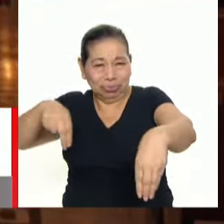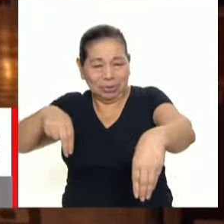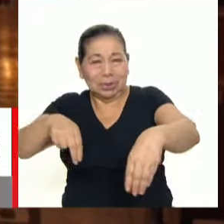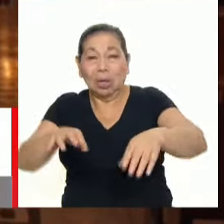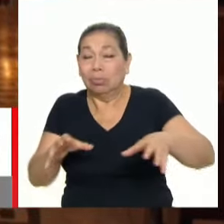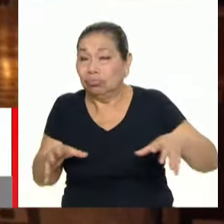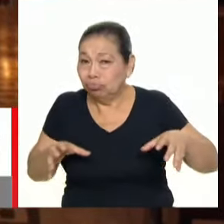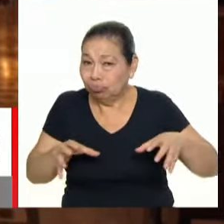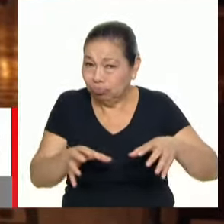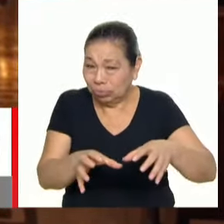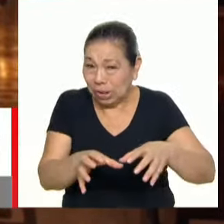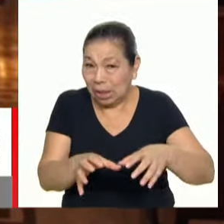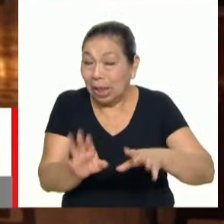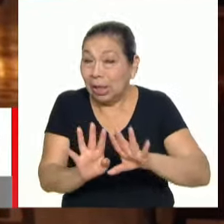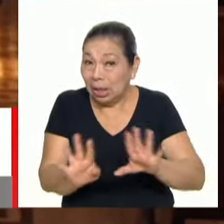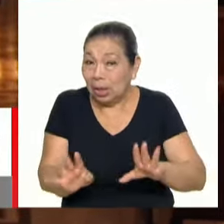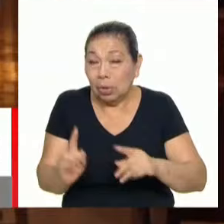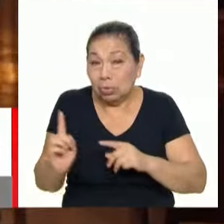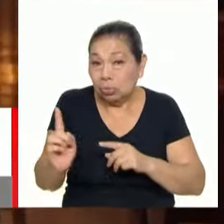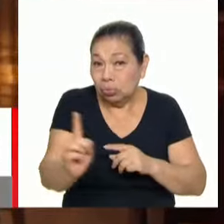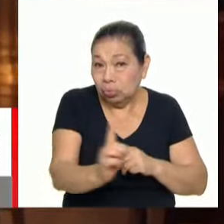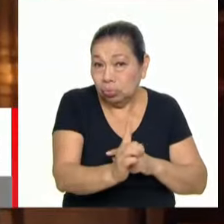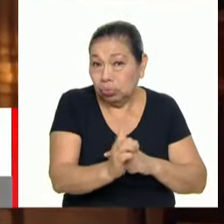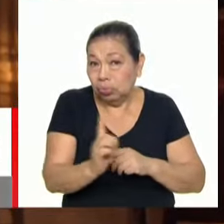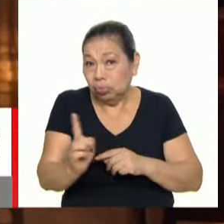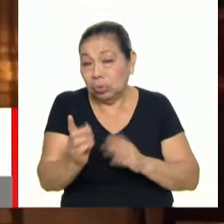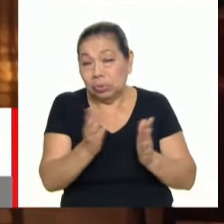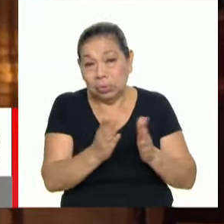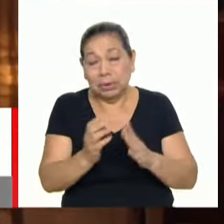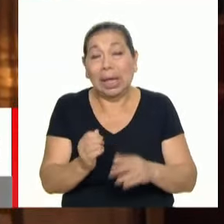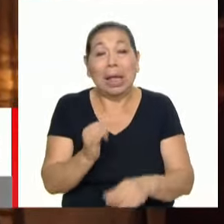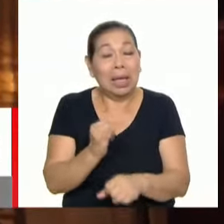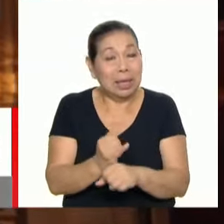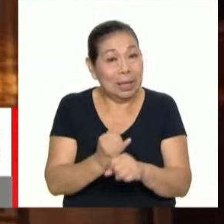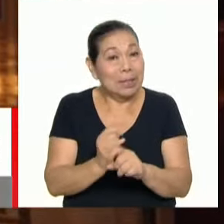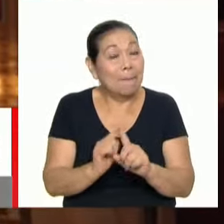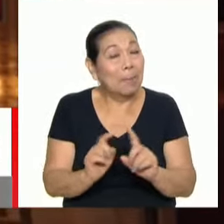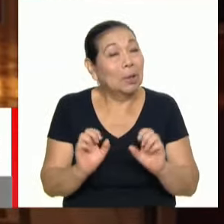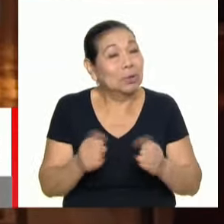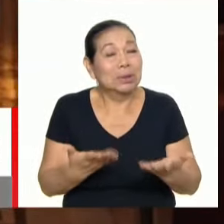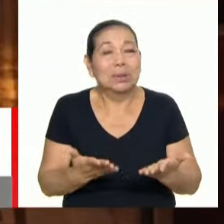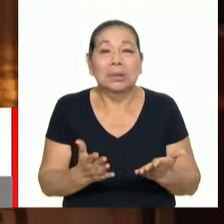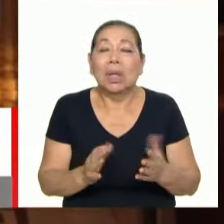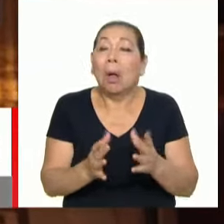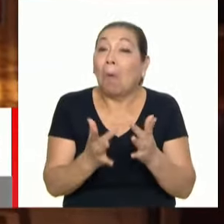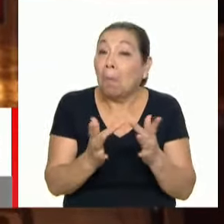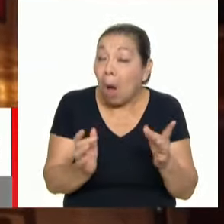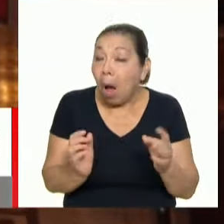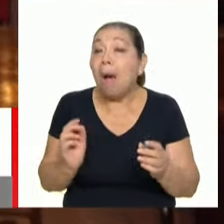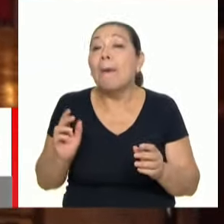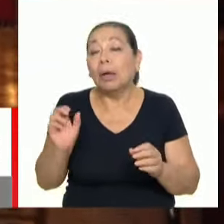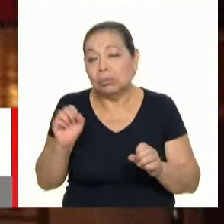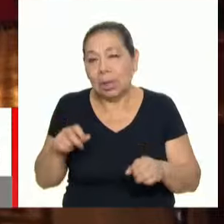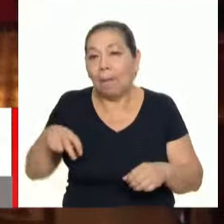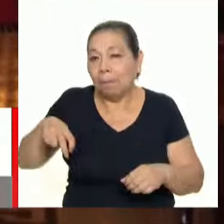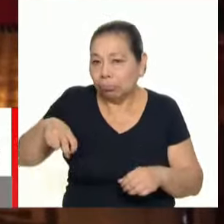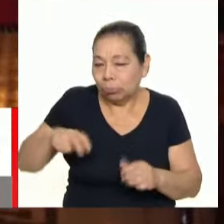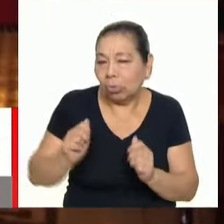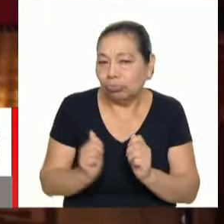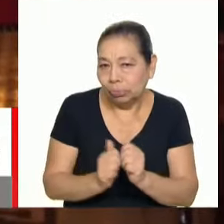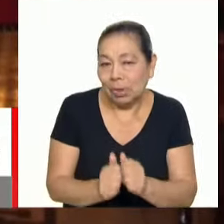vaya a través del circuito que se ha ido coordinando con las iglesias, pueda quedar la iglesia vacía para que puedan entrar más